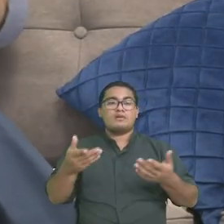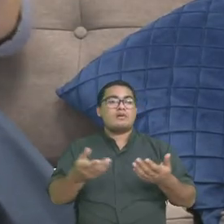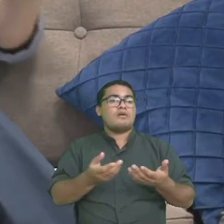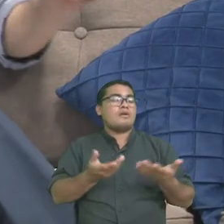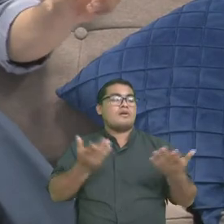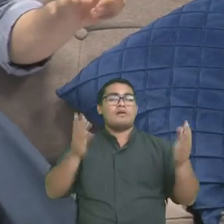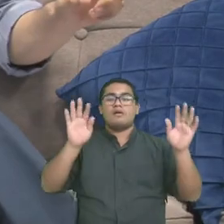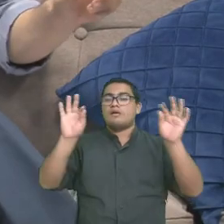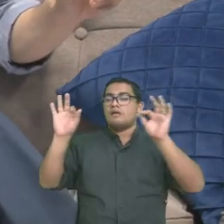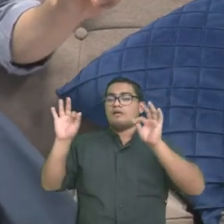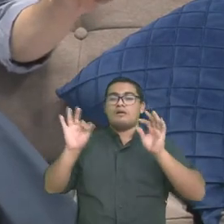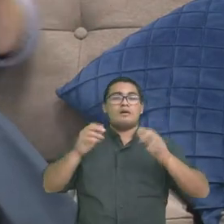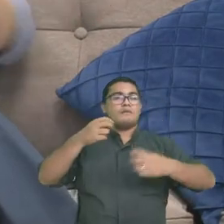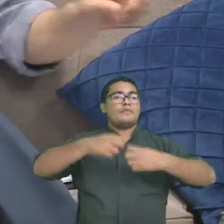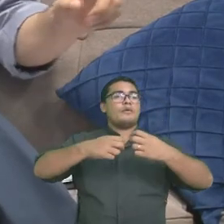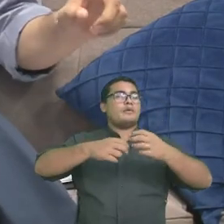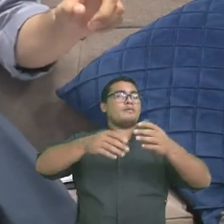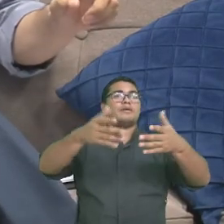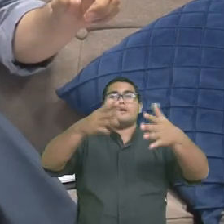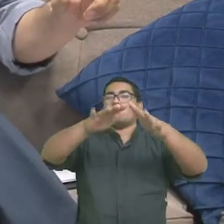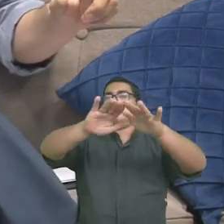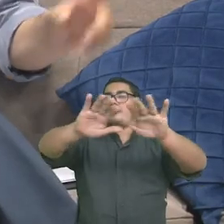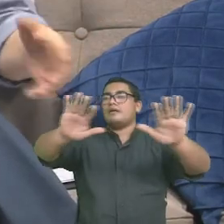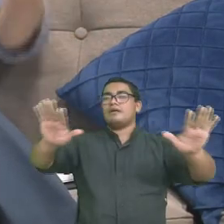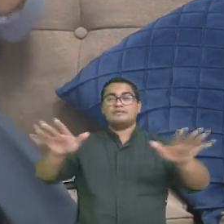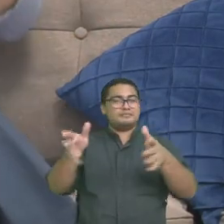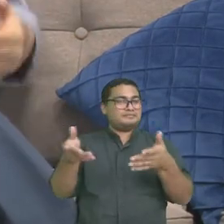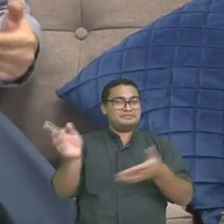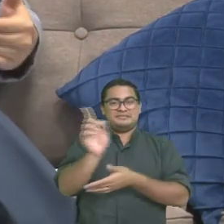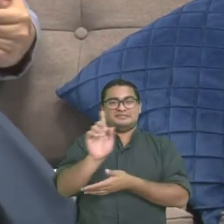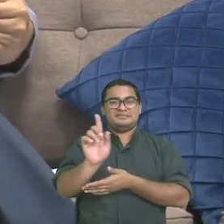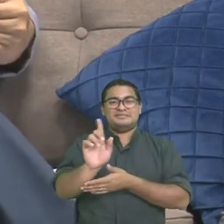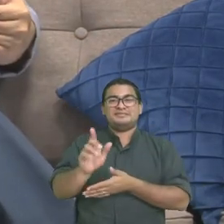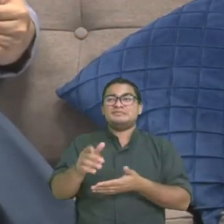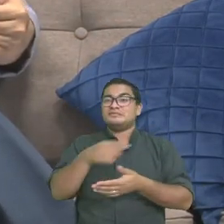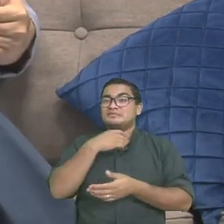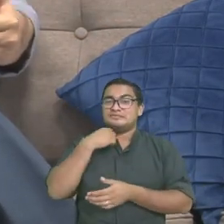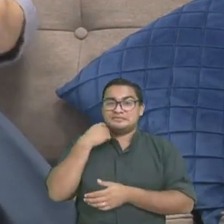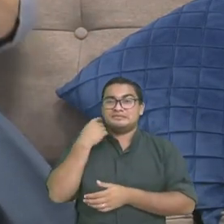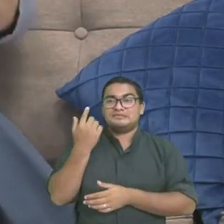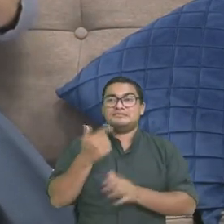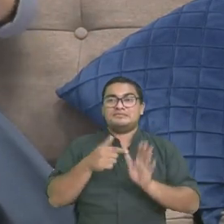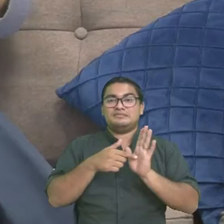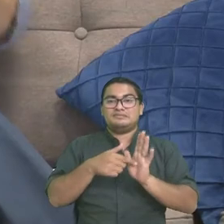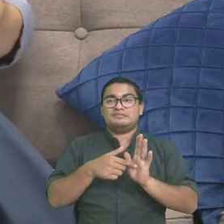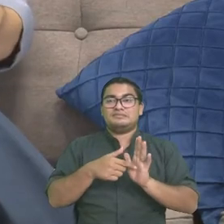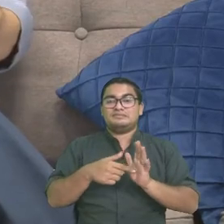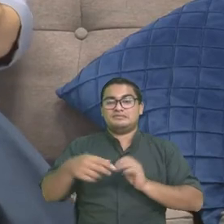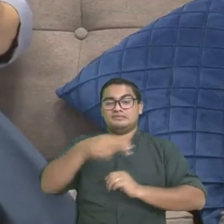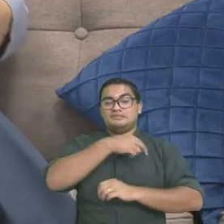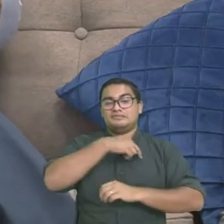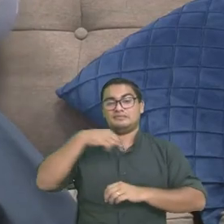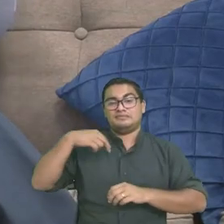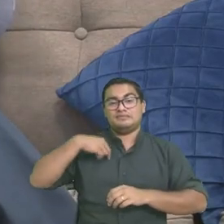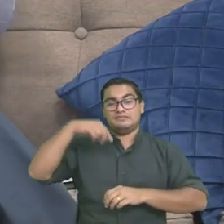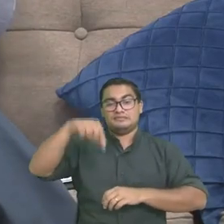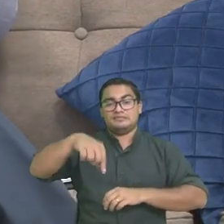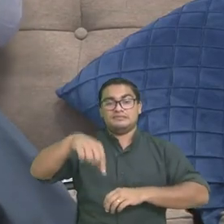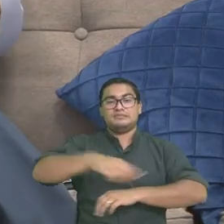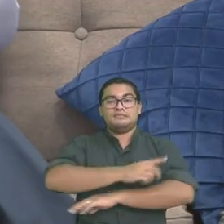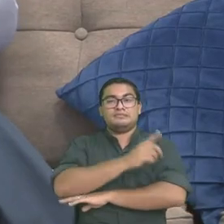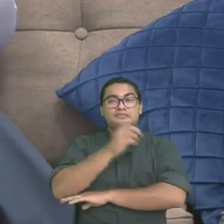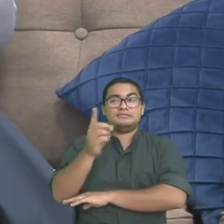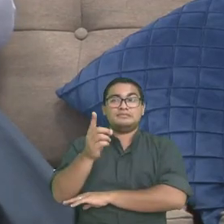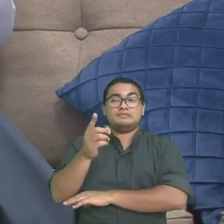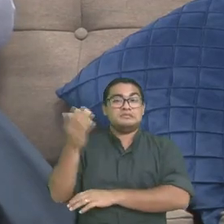rosas y que todos los problemas están resueltos. No es cierto. Pero sí es cierto que nosotros hoy en día, pese a